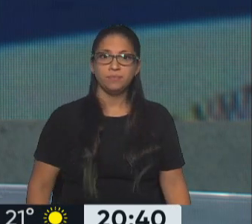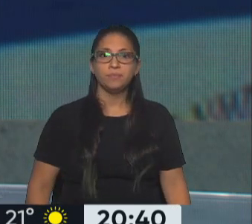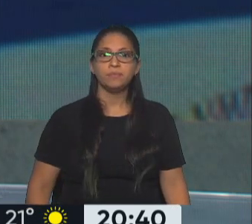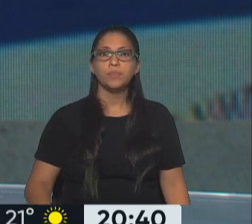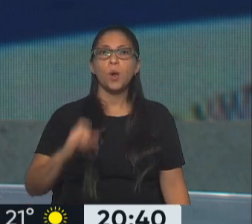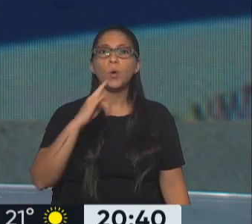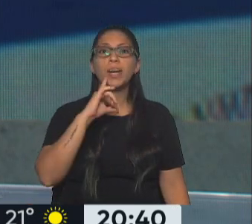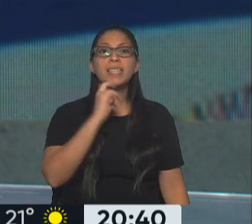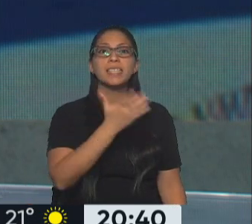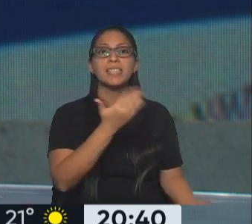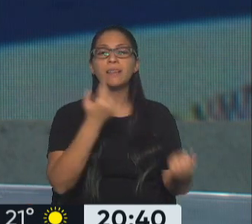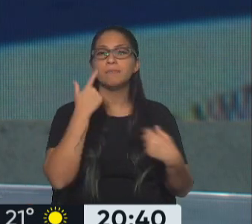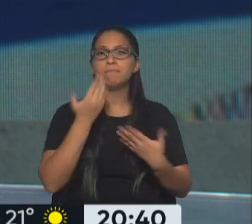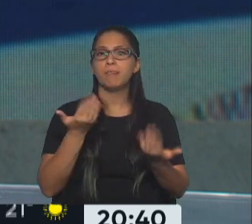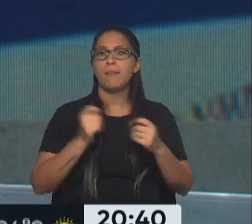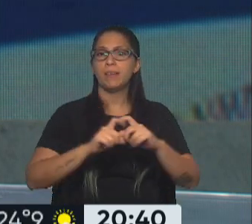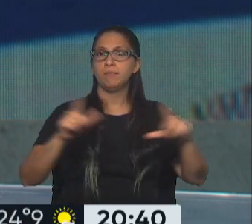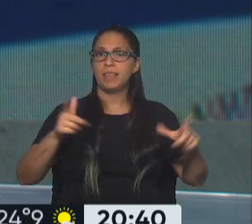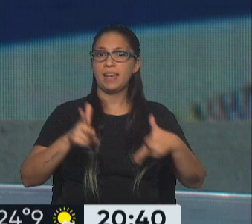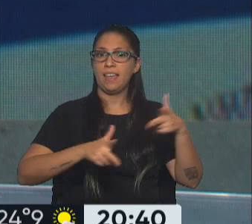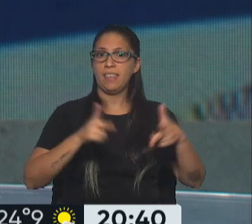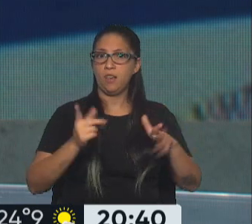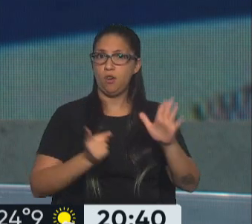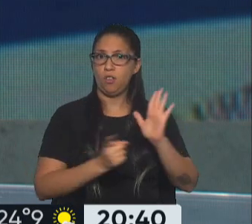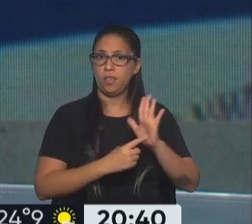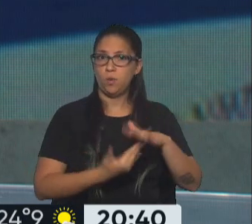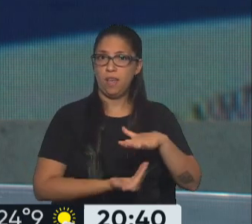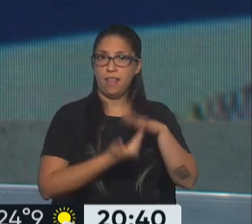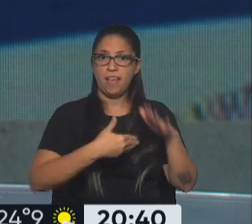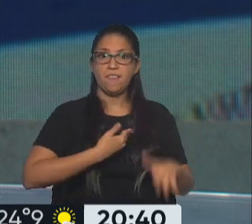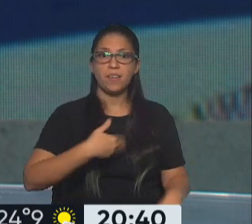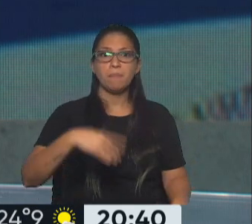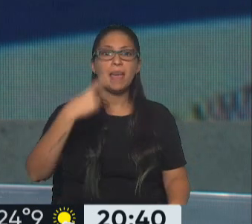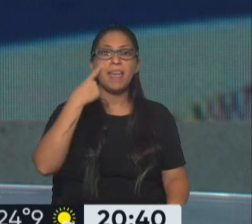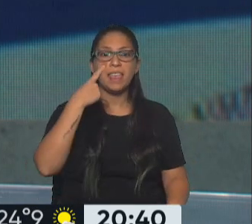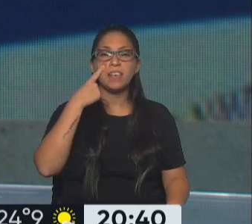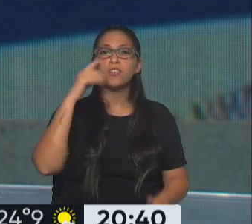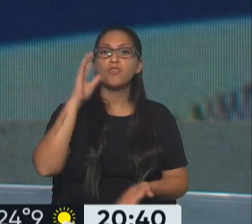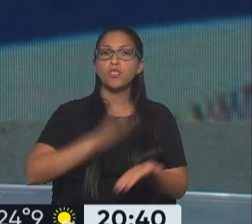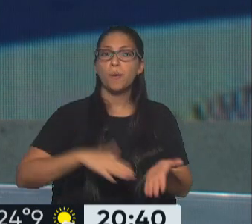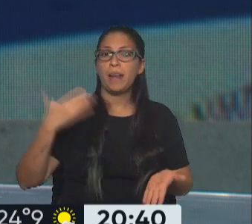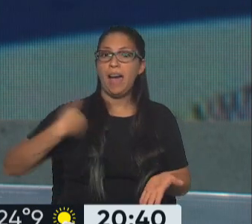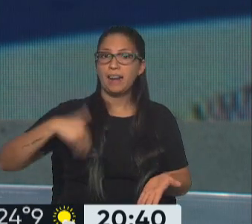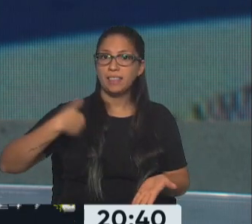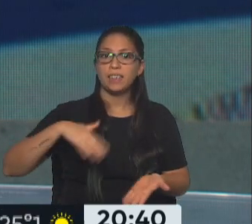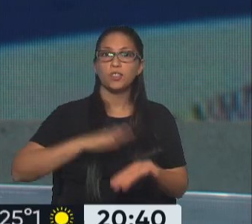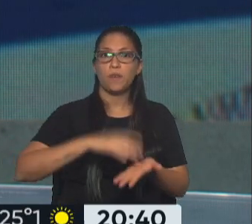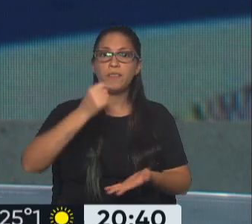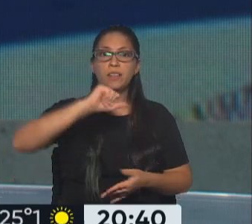si les parece, compartimos lo que decía justamente la titular del Fondo Monetario Internacional sobre la Argentina y su inflación.